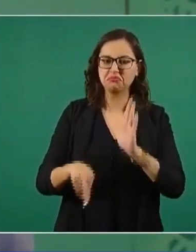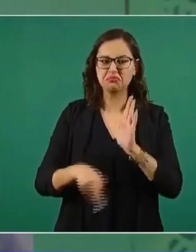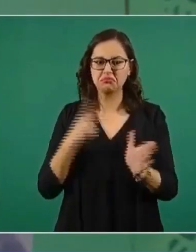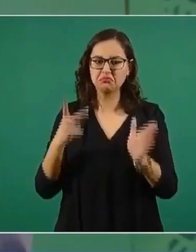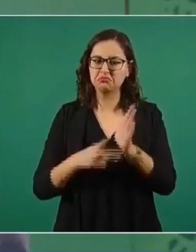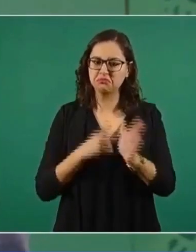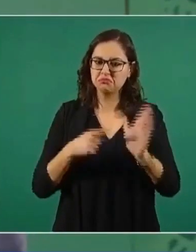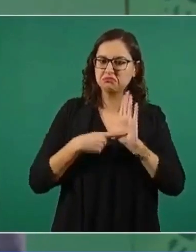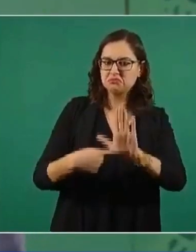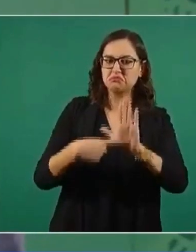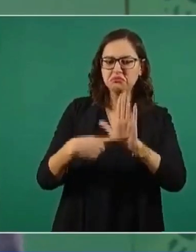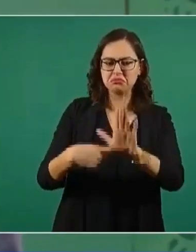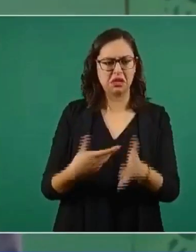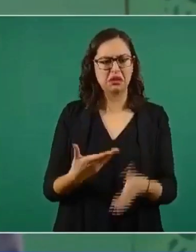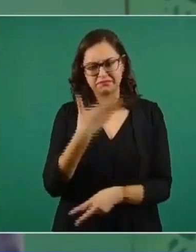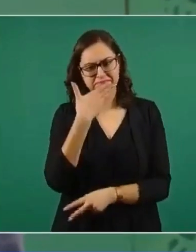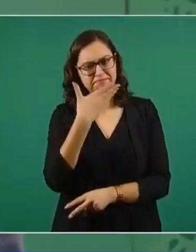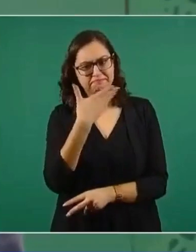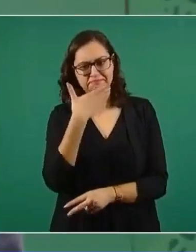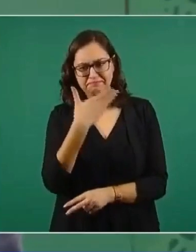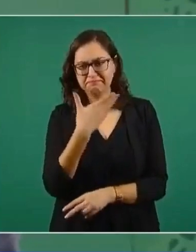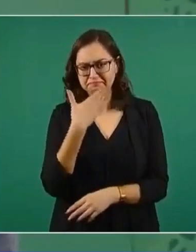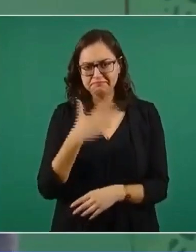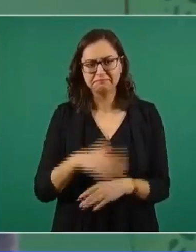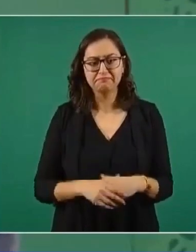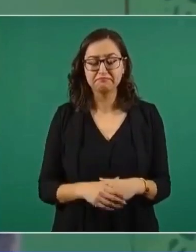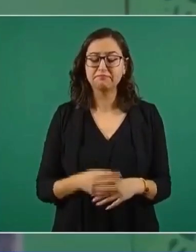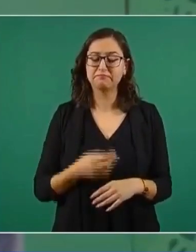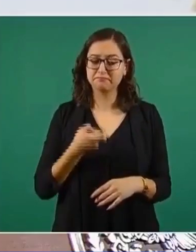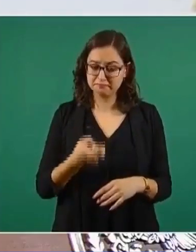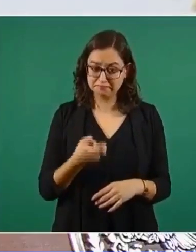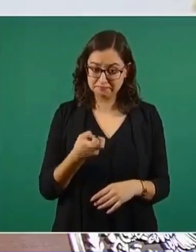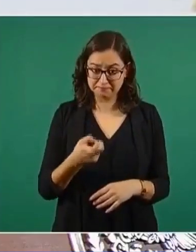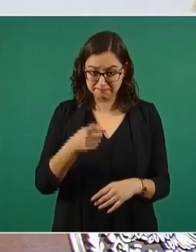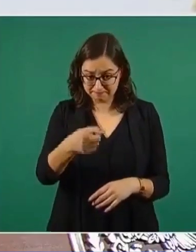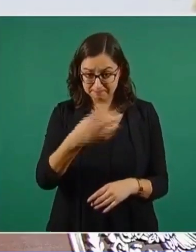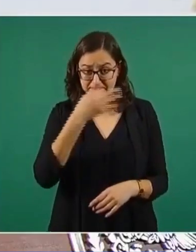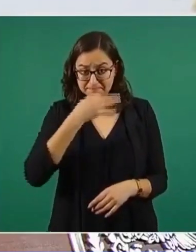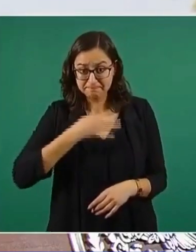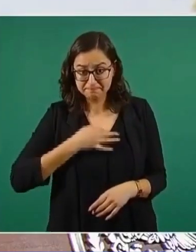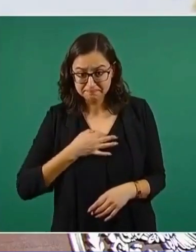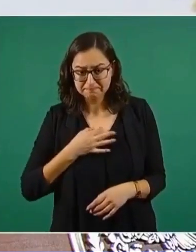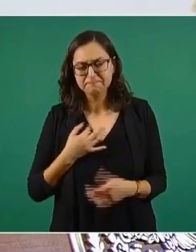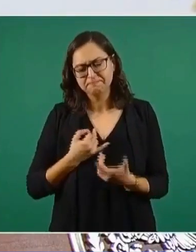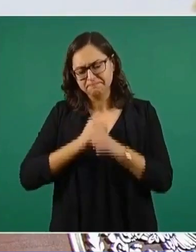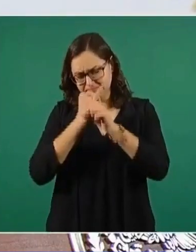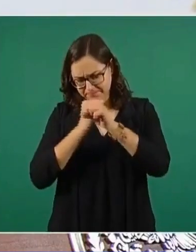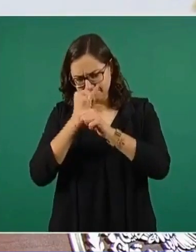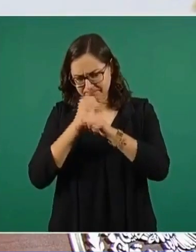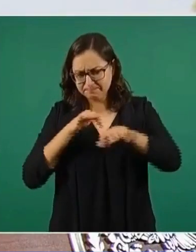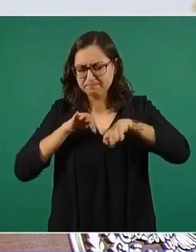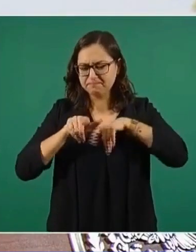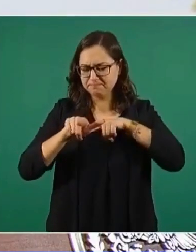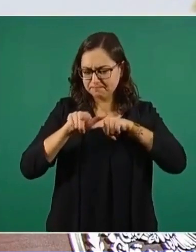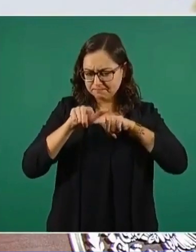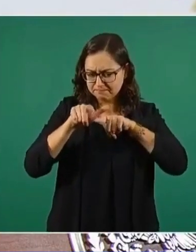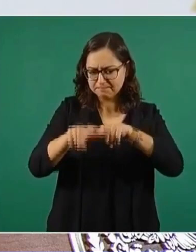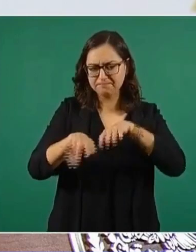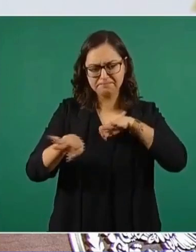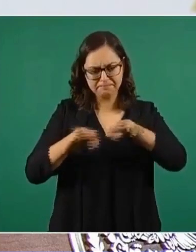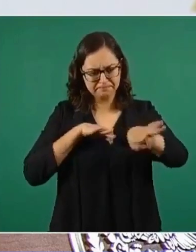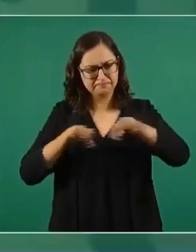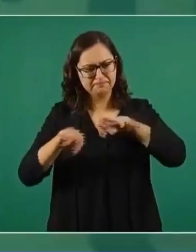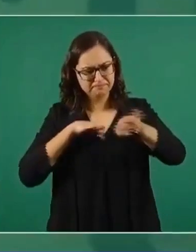Entonces, vamos a seguir nosotros trabajando, limpiando de corrupción. En el caso del